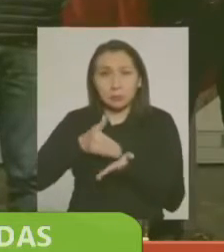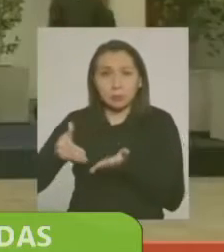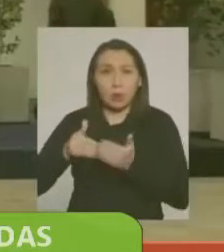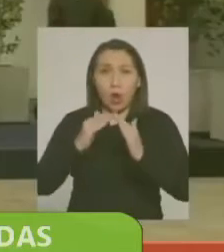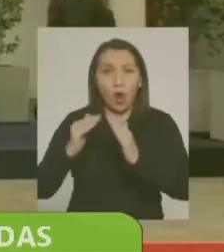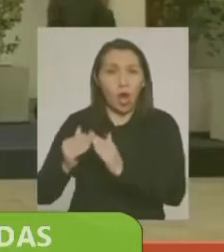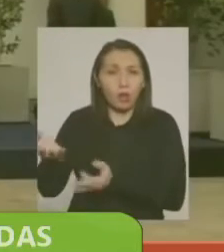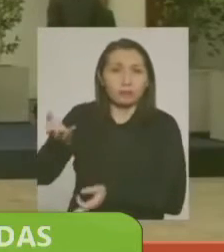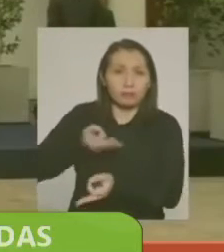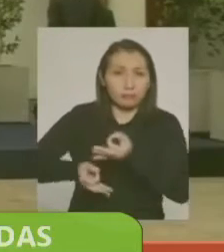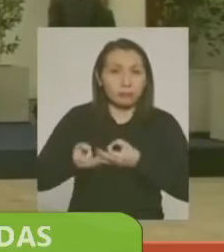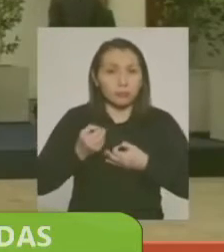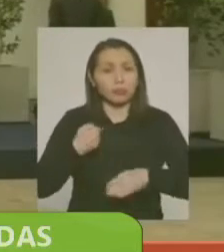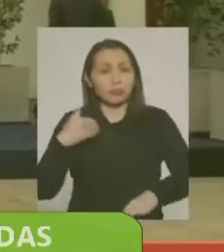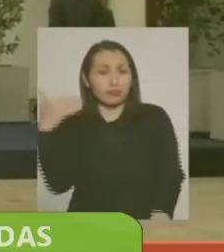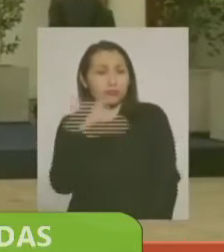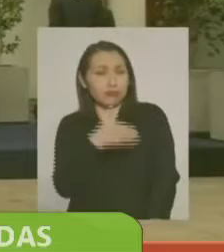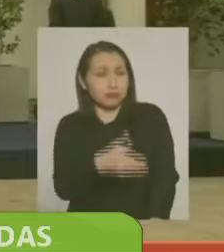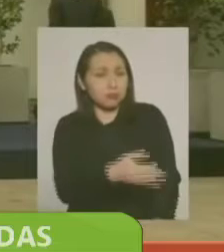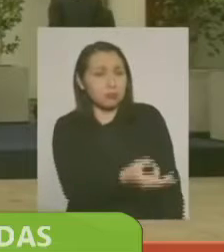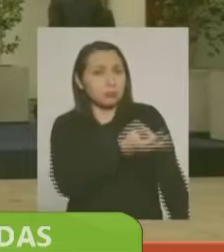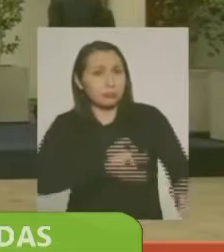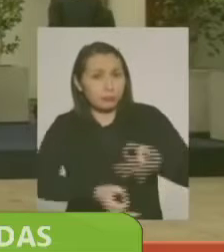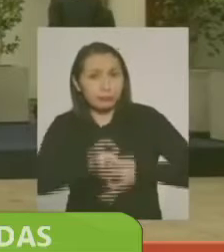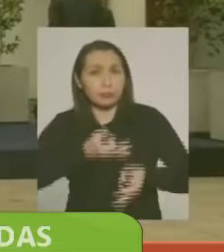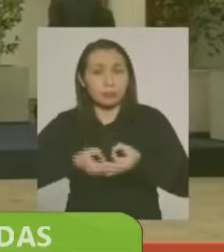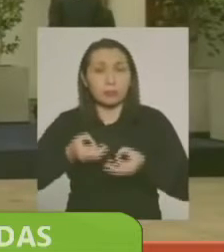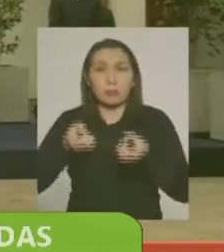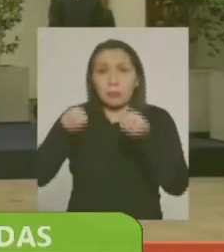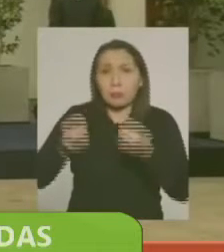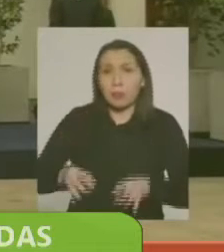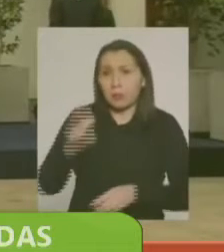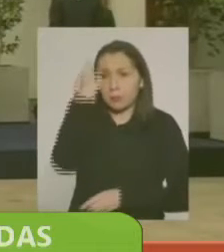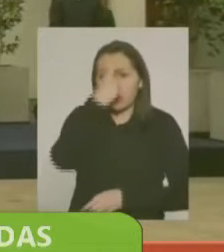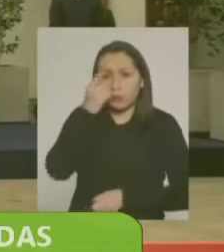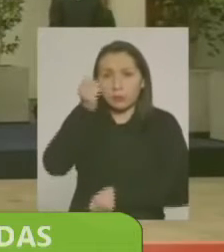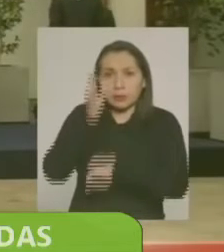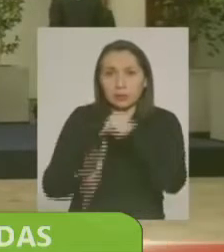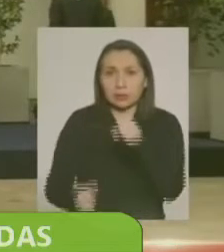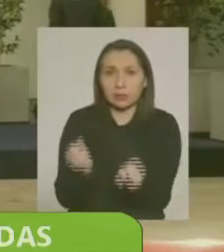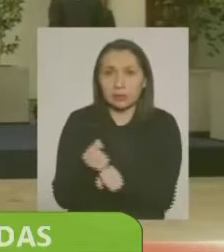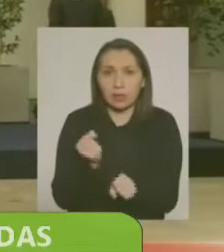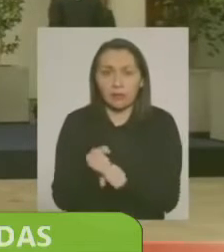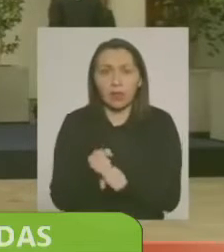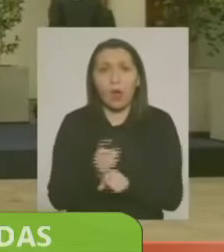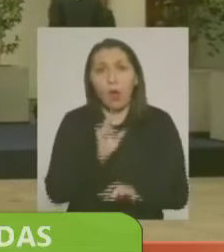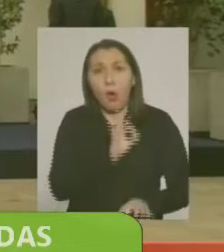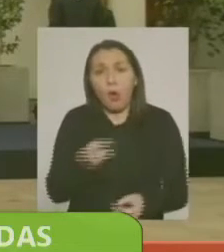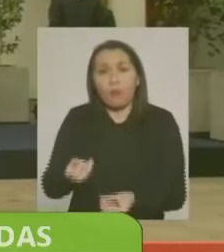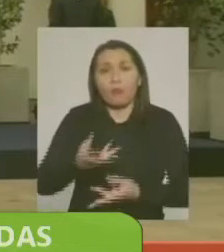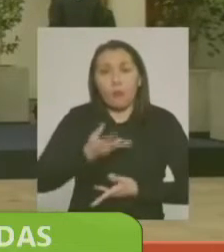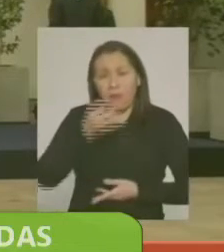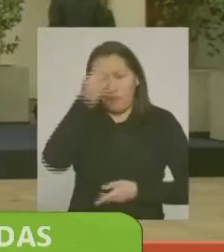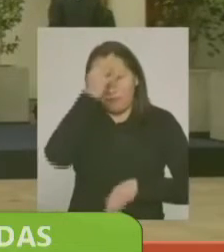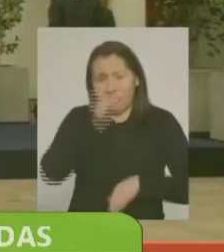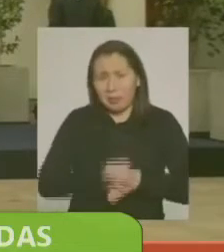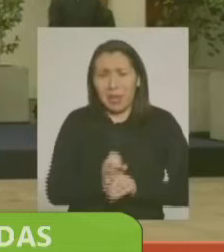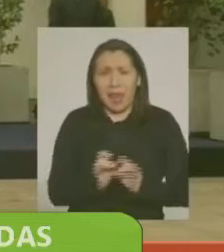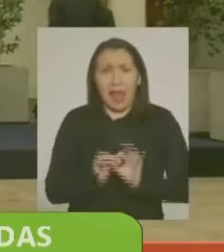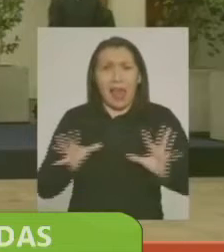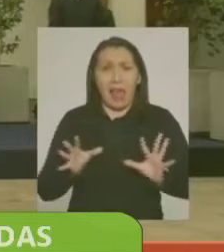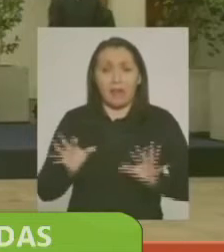tiempo, por lo tanto, en rigor debiese haber también ahí un incremento. Esas yo creo que son las mayores dudas y también de cuál